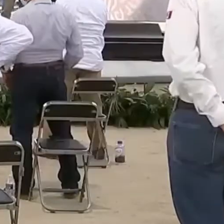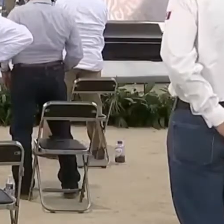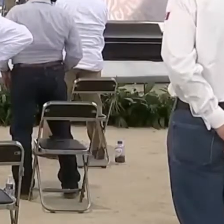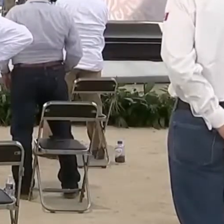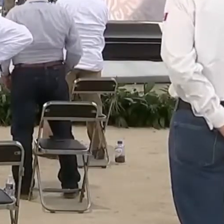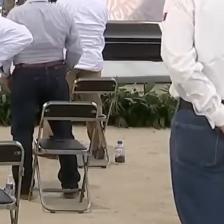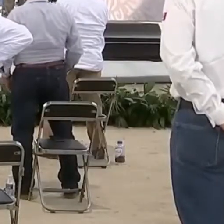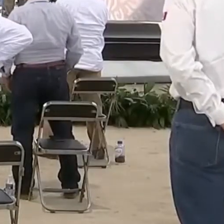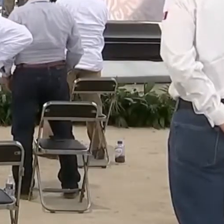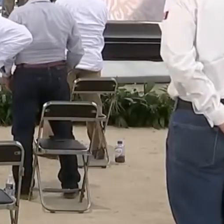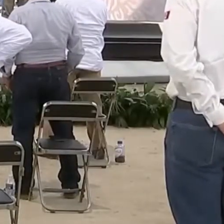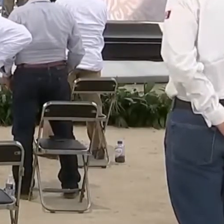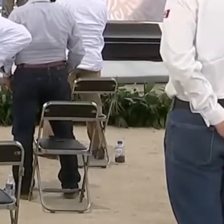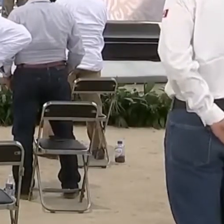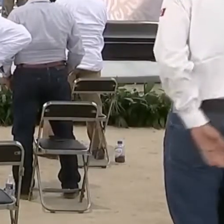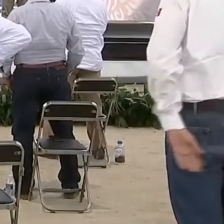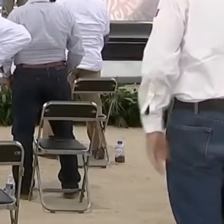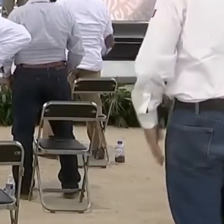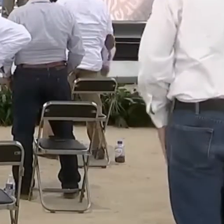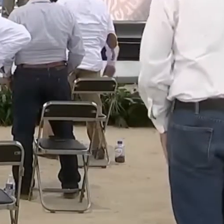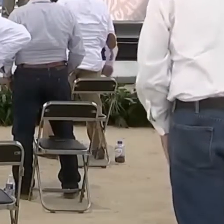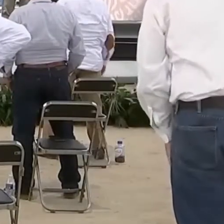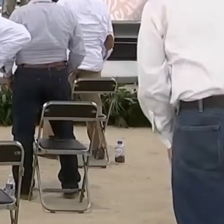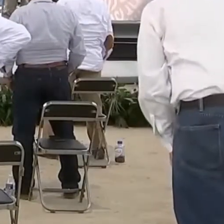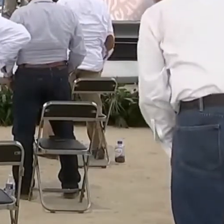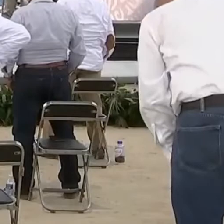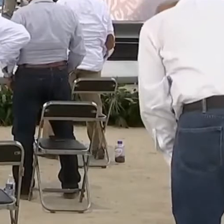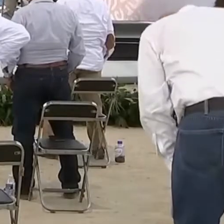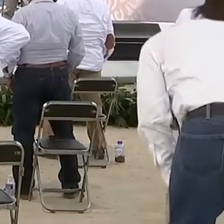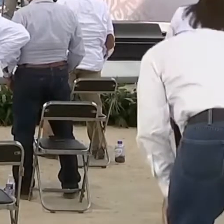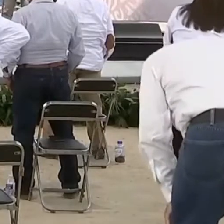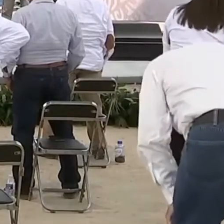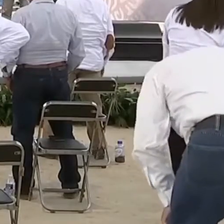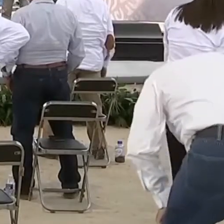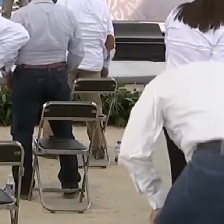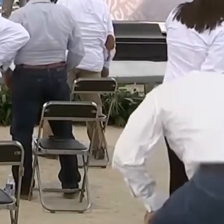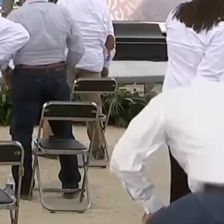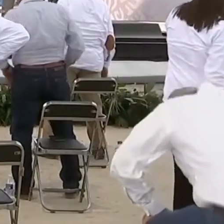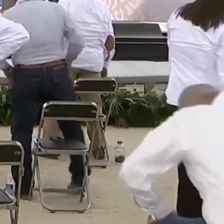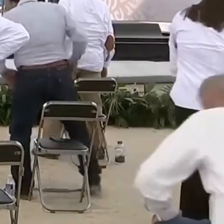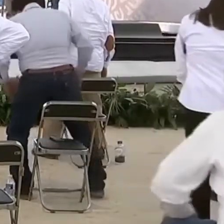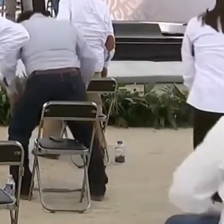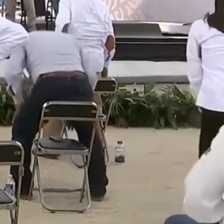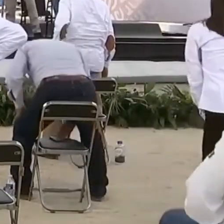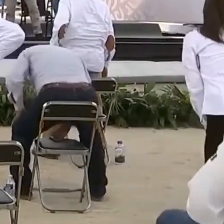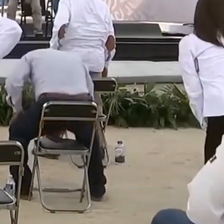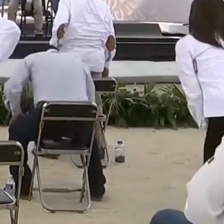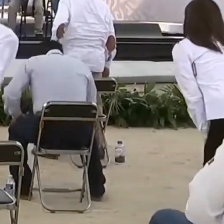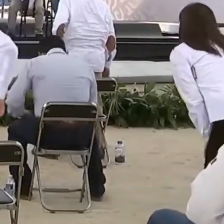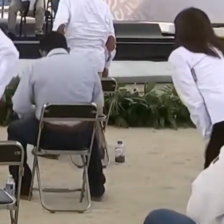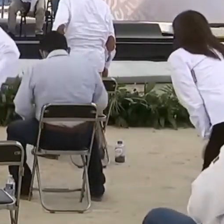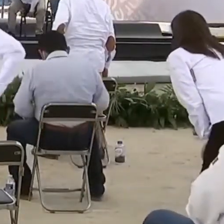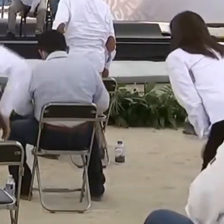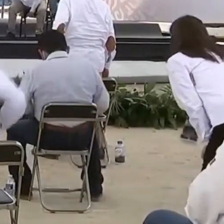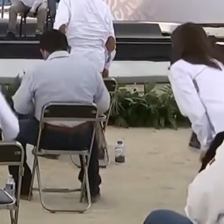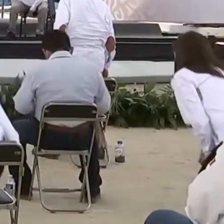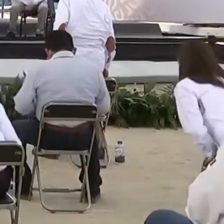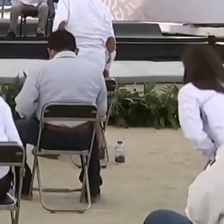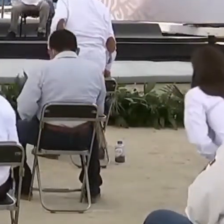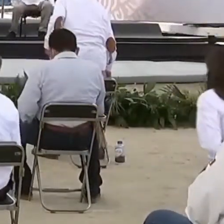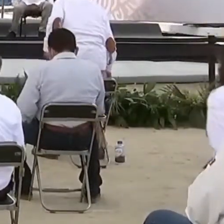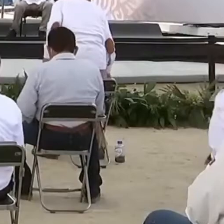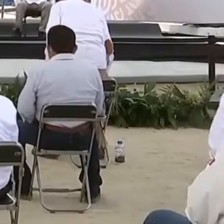acciones que permitieron ahorros estimados para Pemex del orden de 75,000 millones de pesos, al